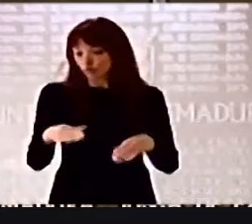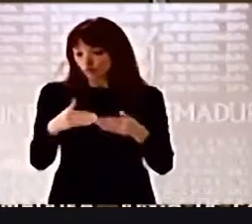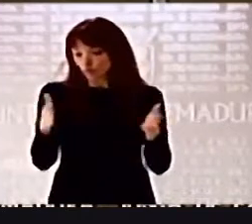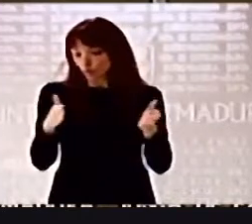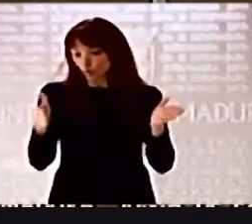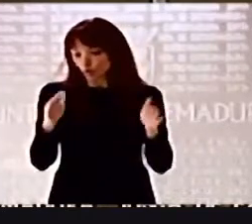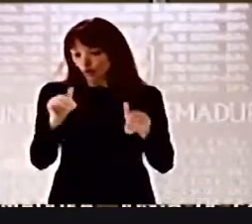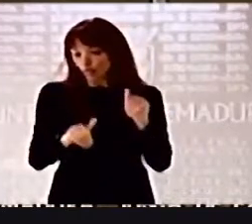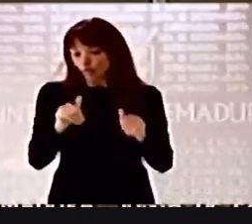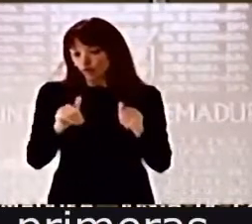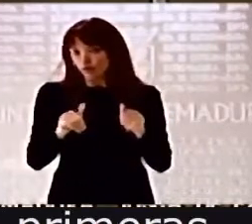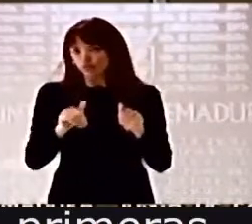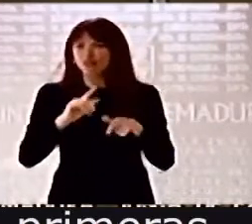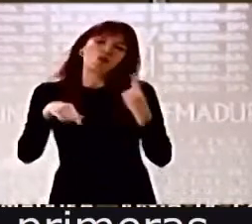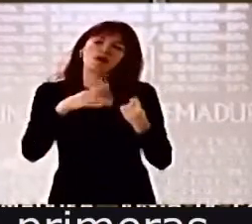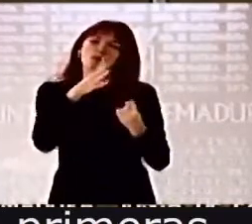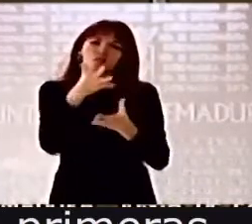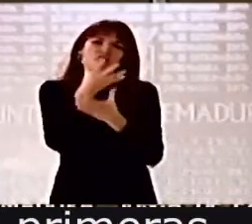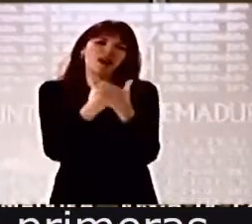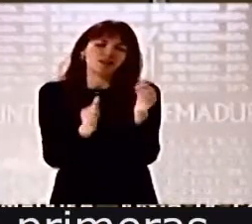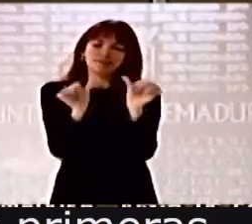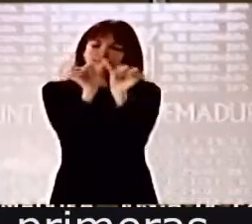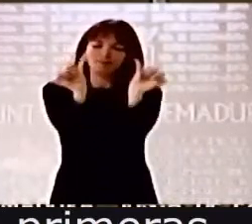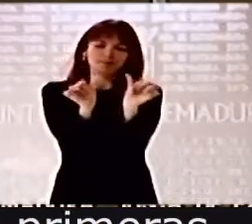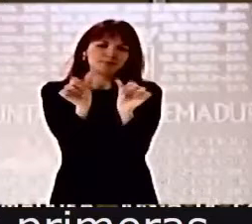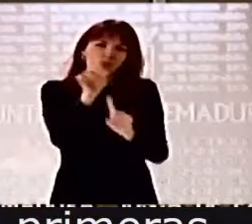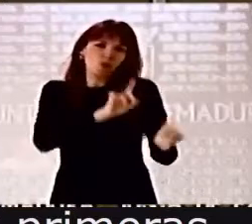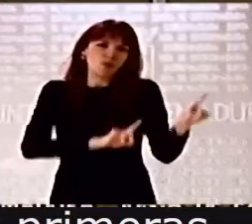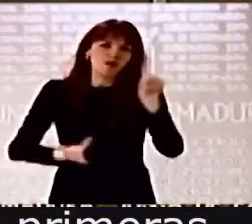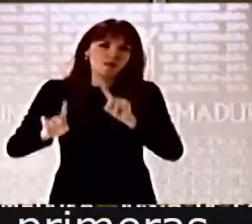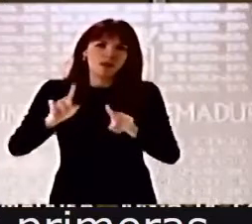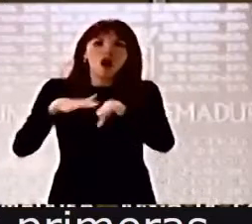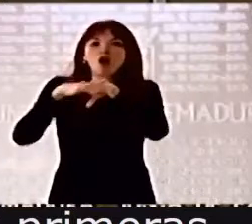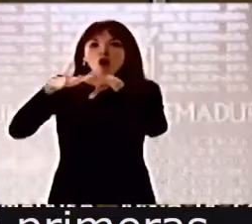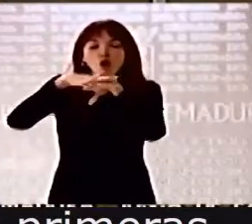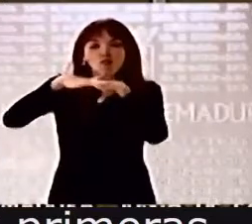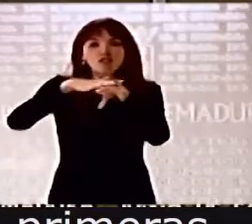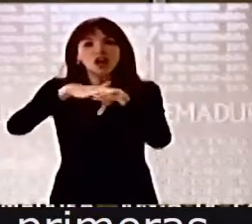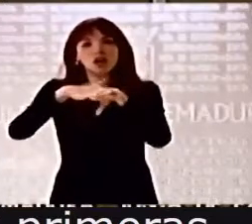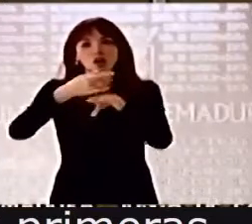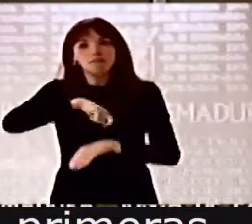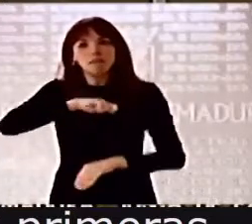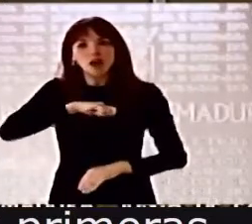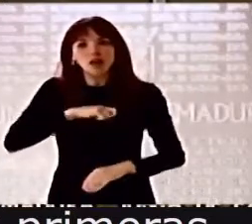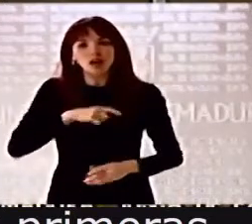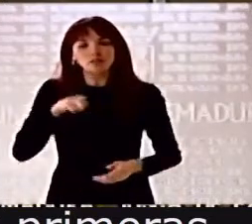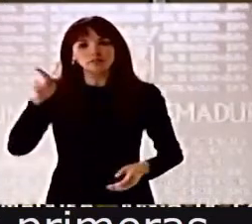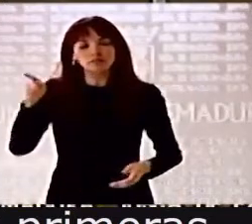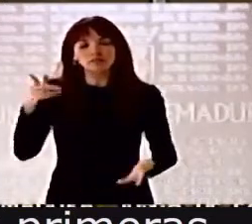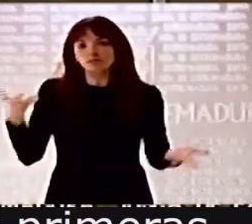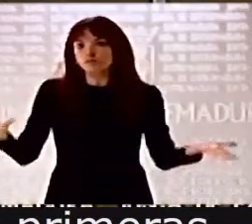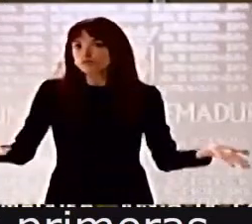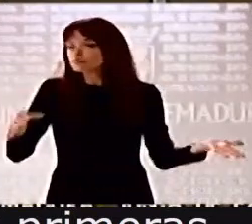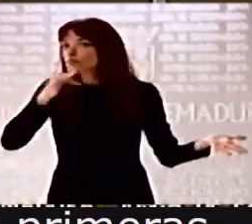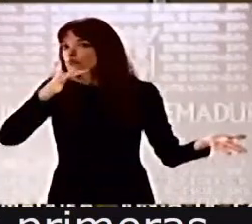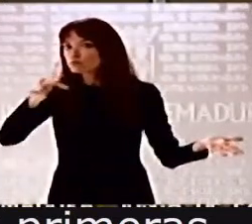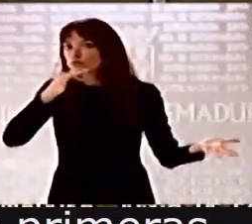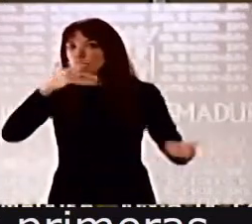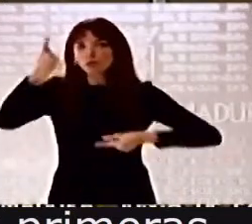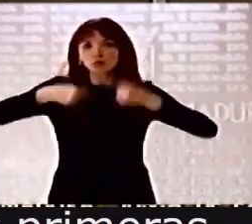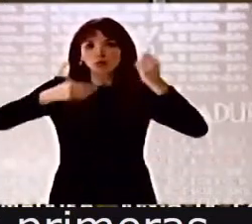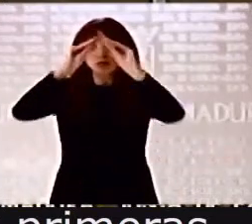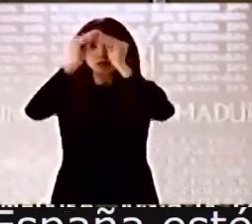Y luego porque es una anomalía total y absoluta que el gobierno, que el país, que España, esté todavía con los presupuestos de